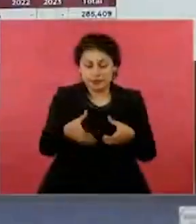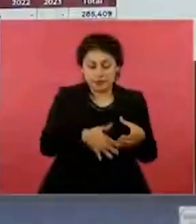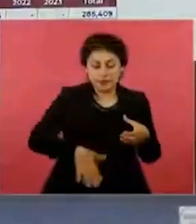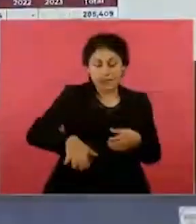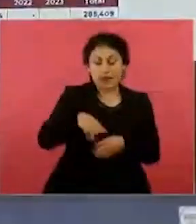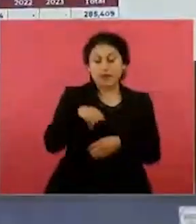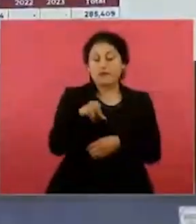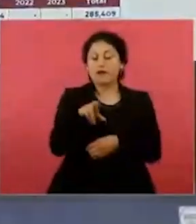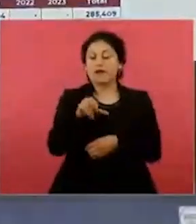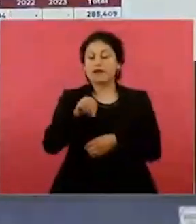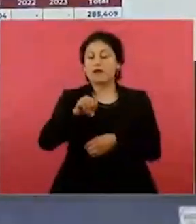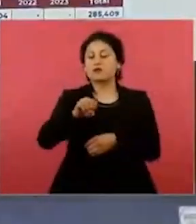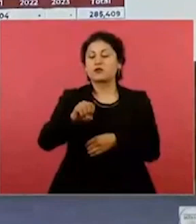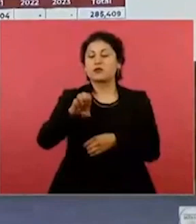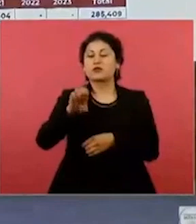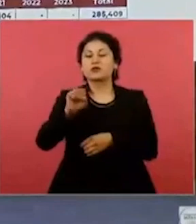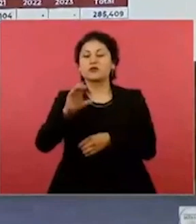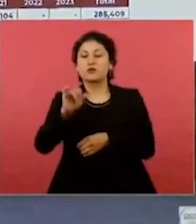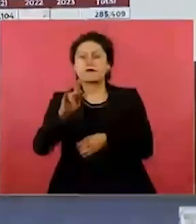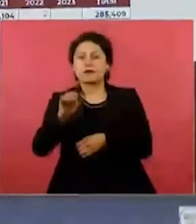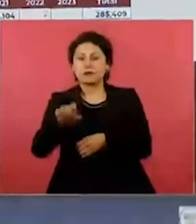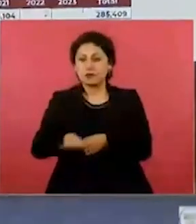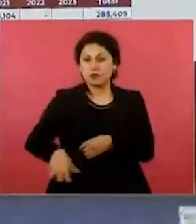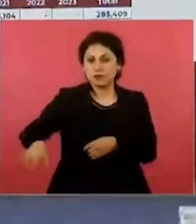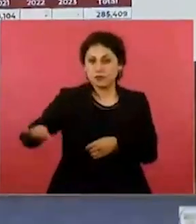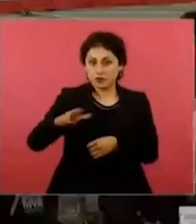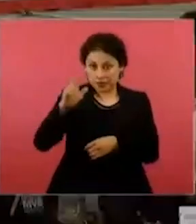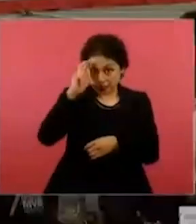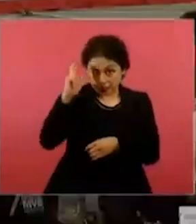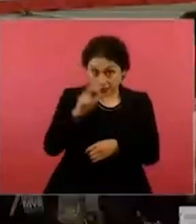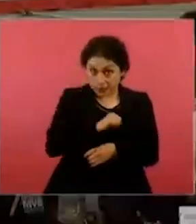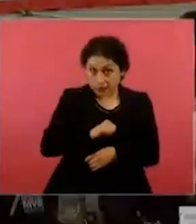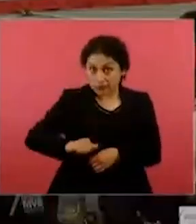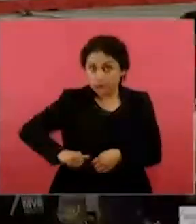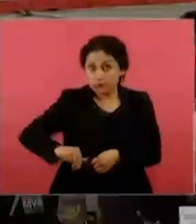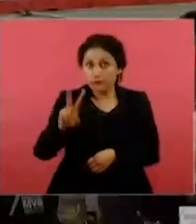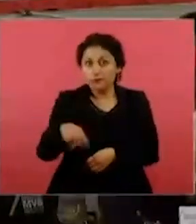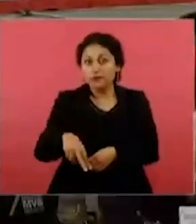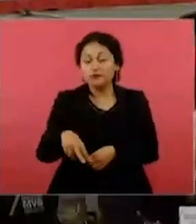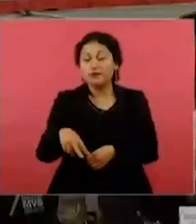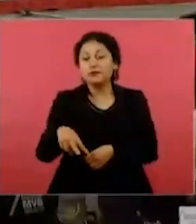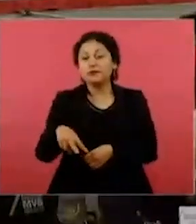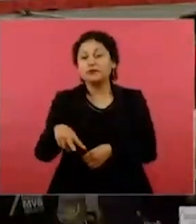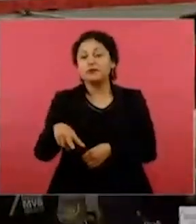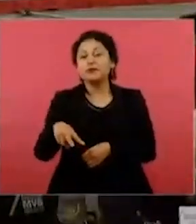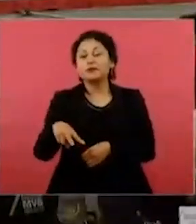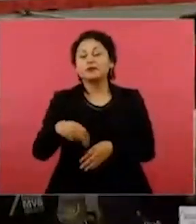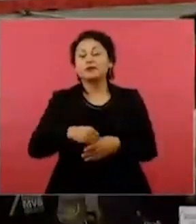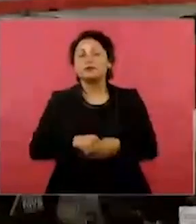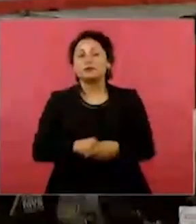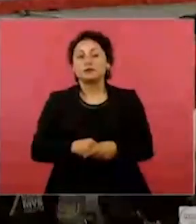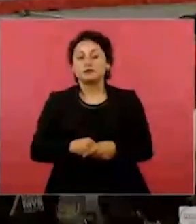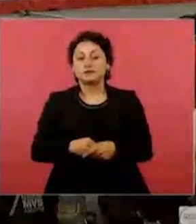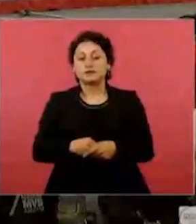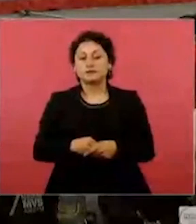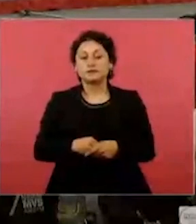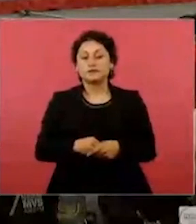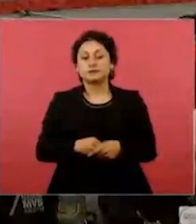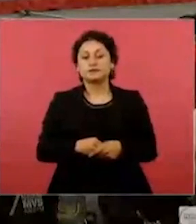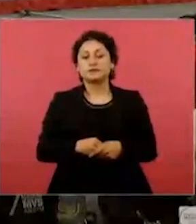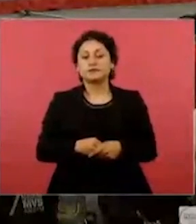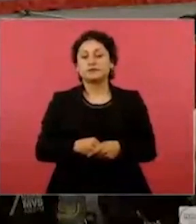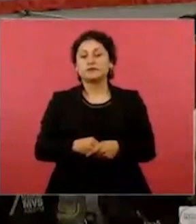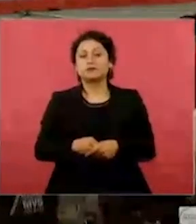la notificación de medidas cautelares para que el presidente Andrés Manuel López Obrador no se pronuncie respecto a la senadora panista